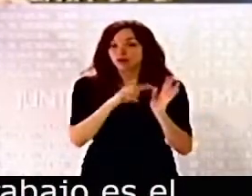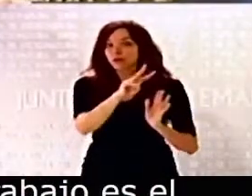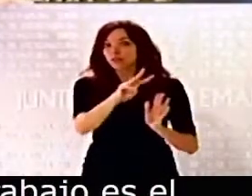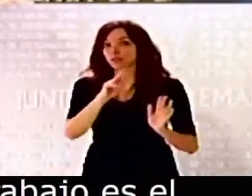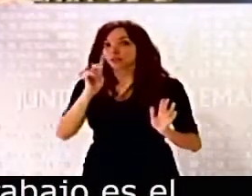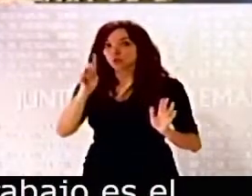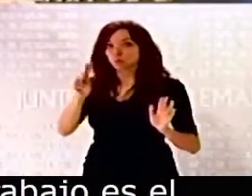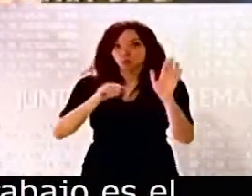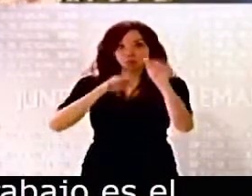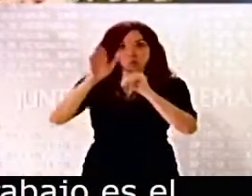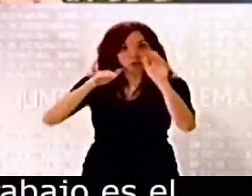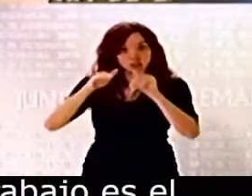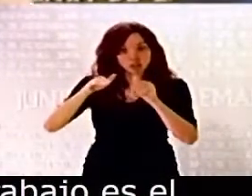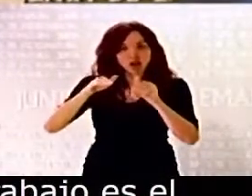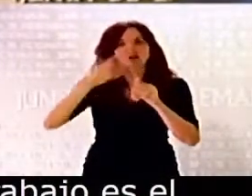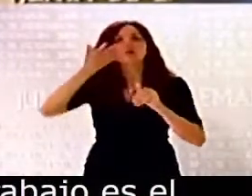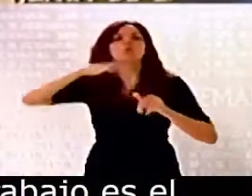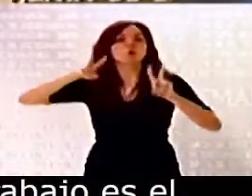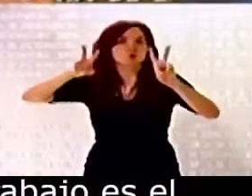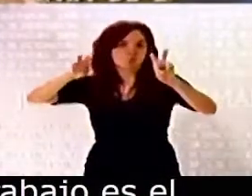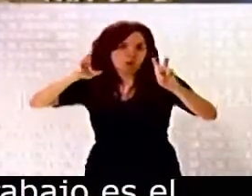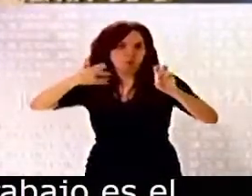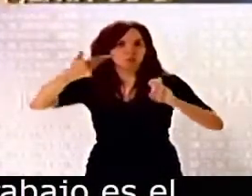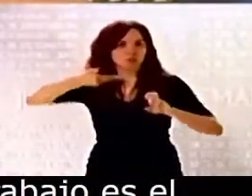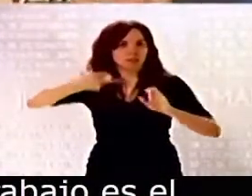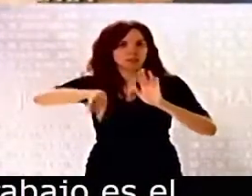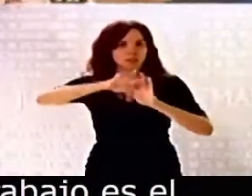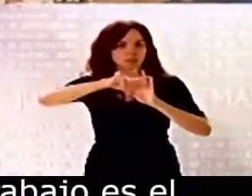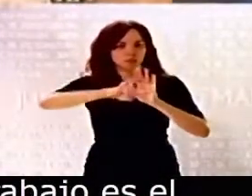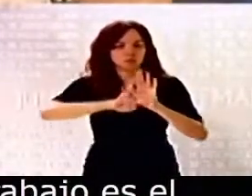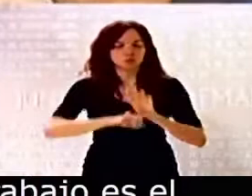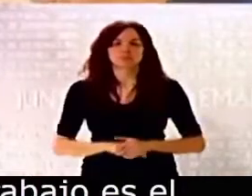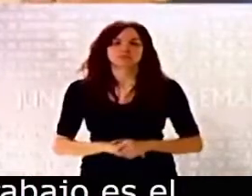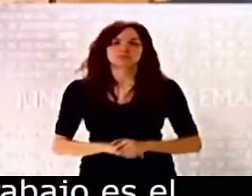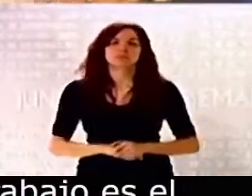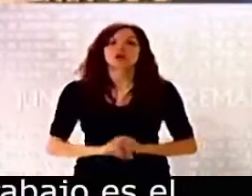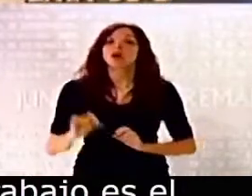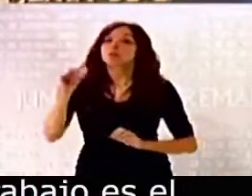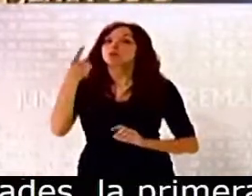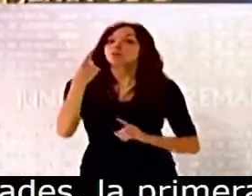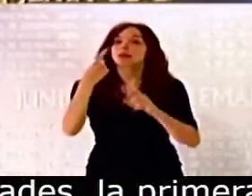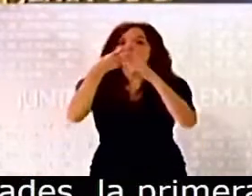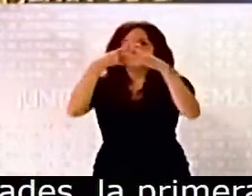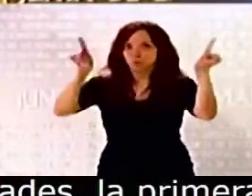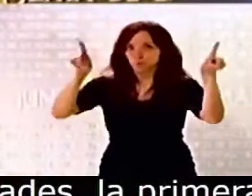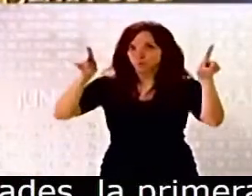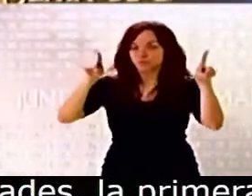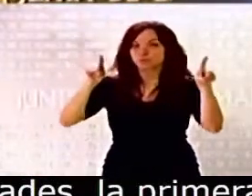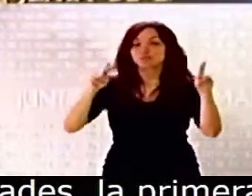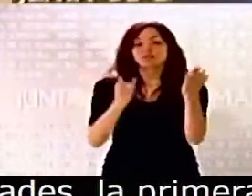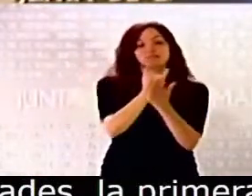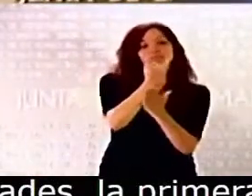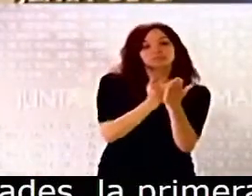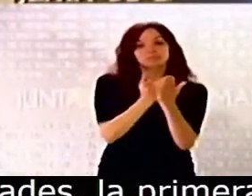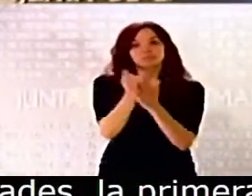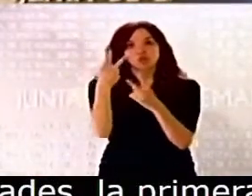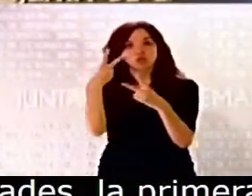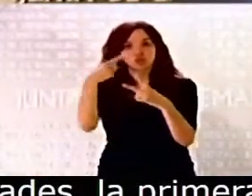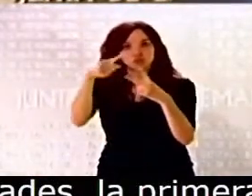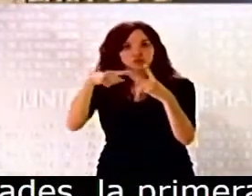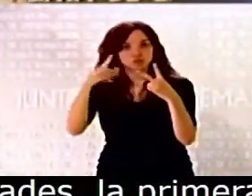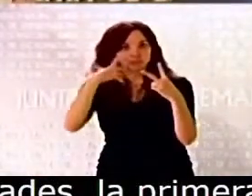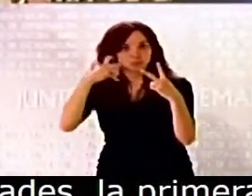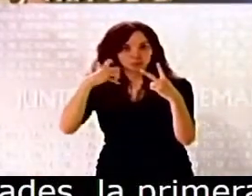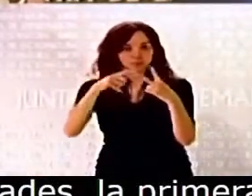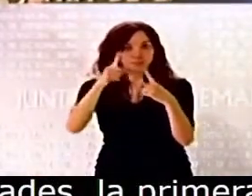establecemos importantes novedades. La primera de ellas es que lo vamos a dividir en 2 líneas diferenciadas.